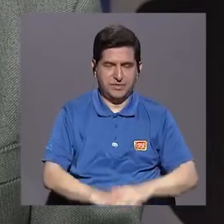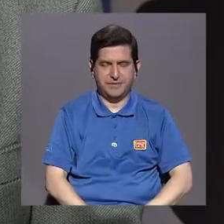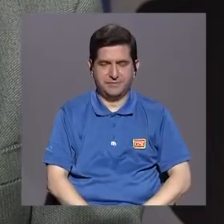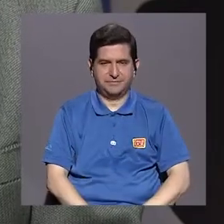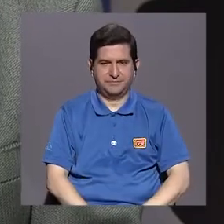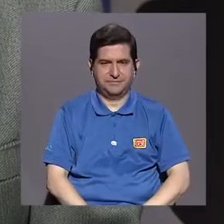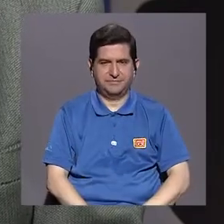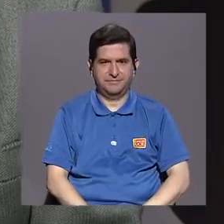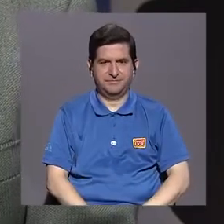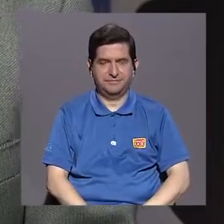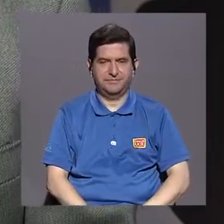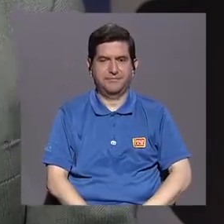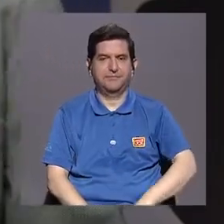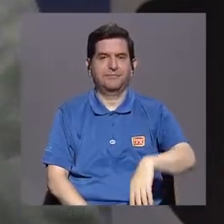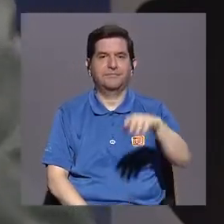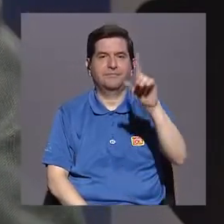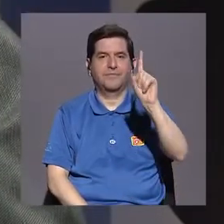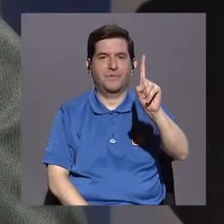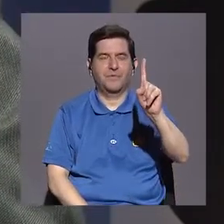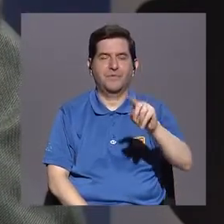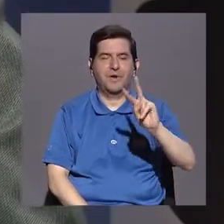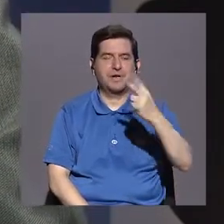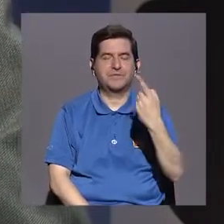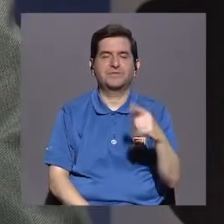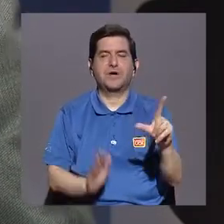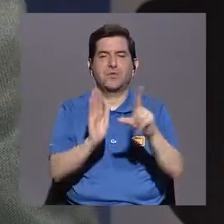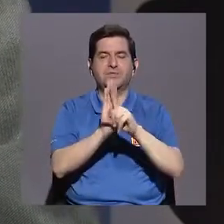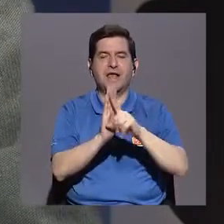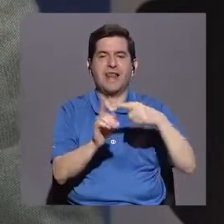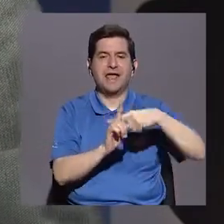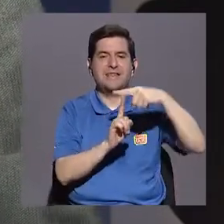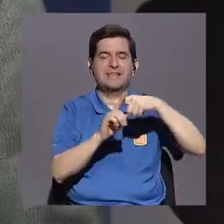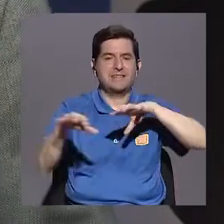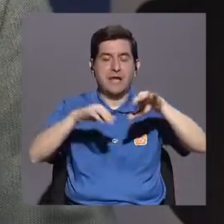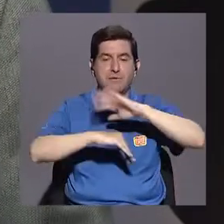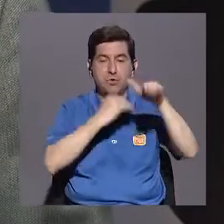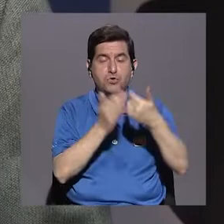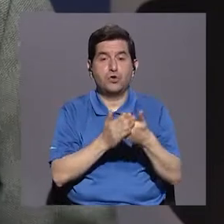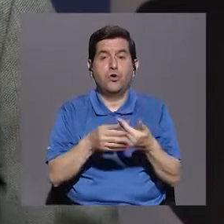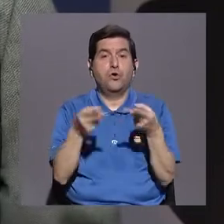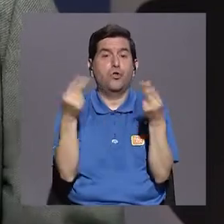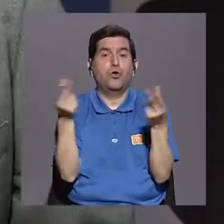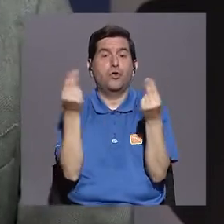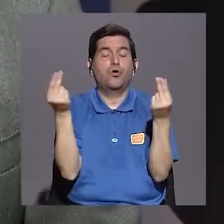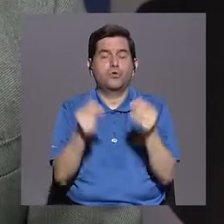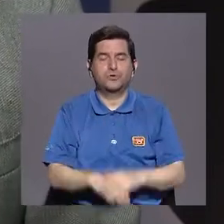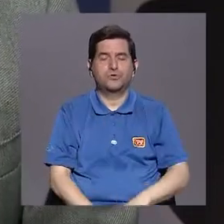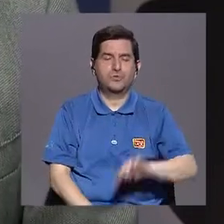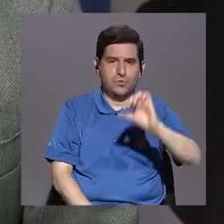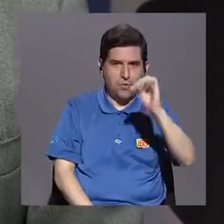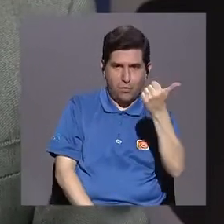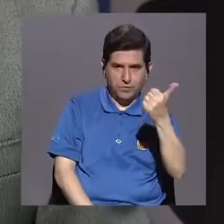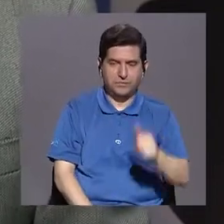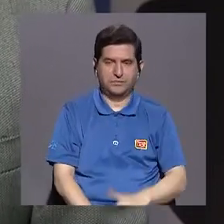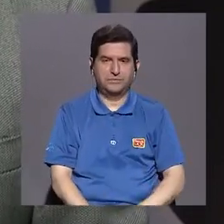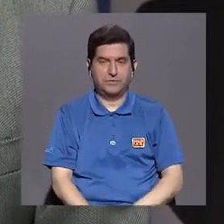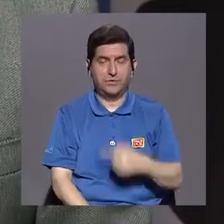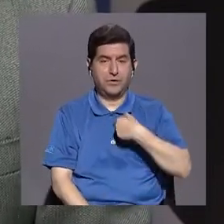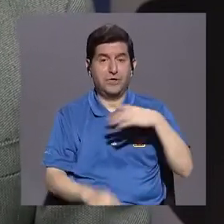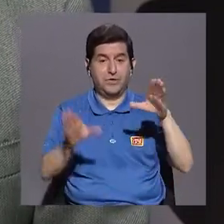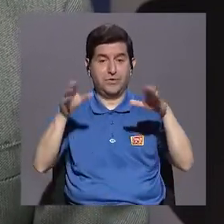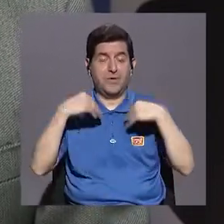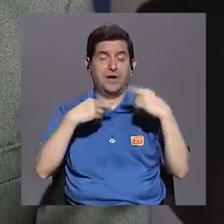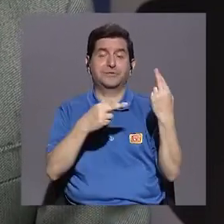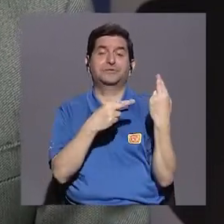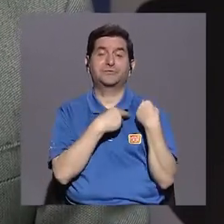yo una la segunda ley de la termodinámica todo tiene un costo y otro y aquí yo asumo la responsabilidad